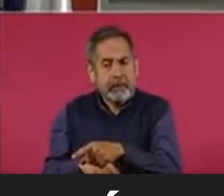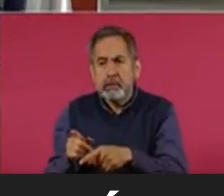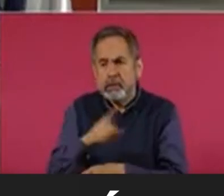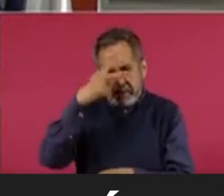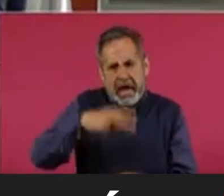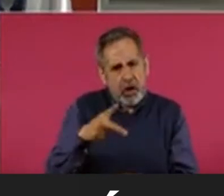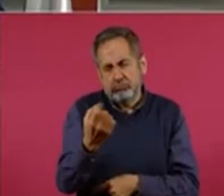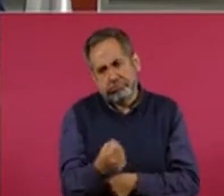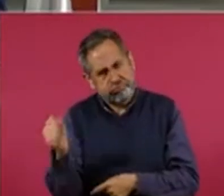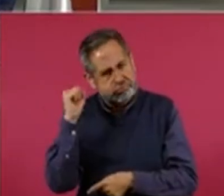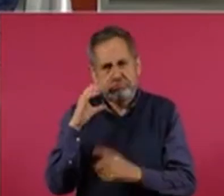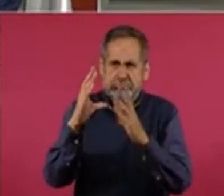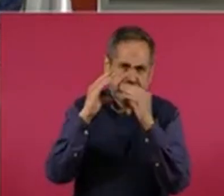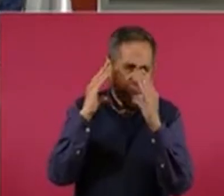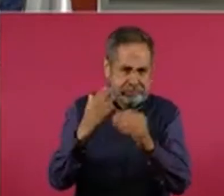mexicanos muy buenos.